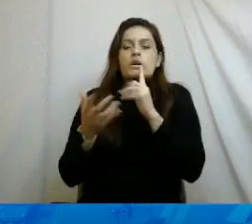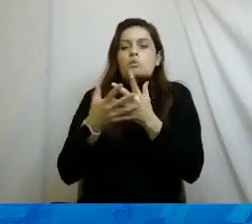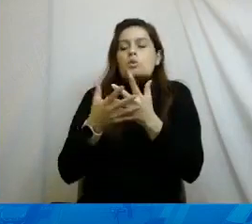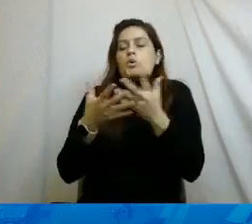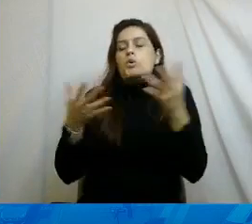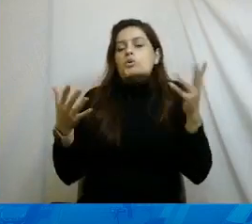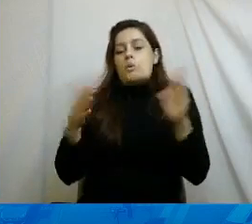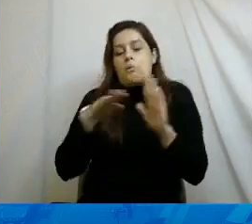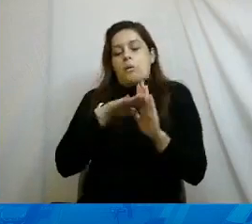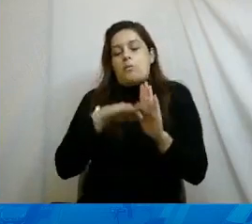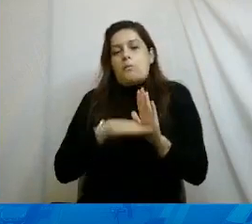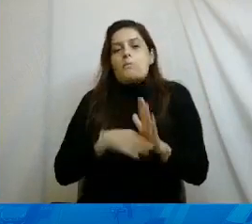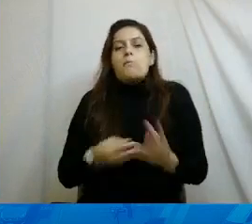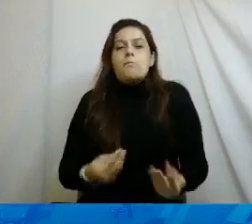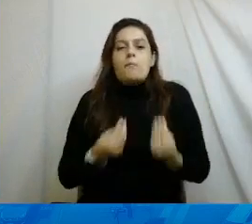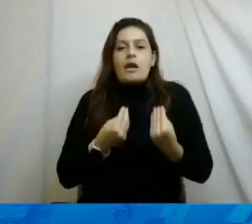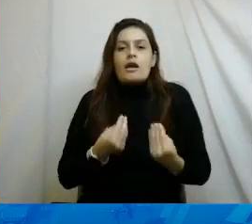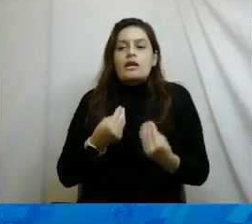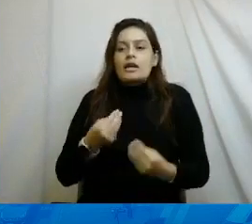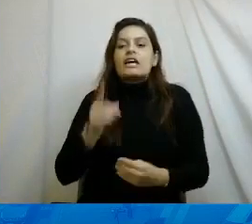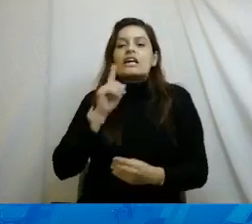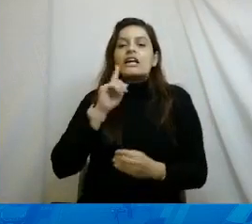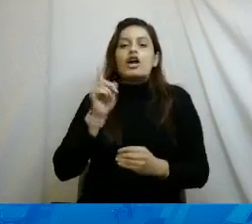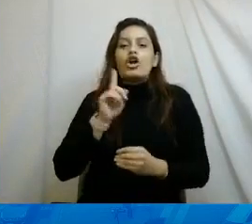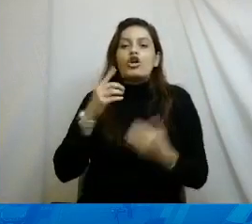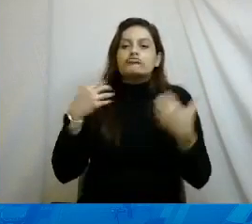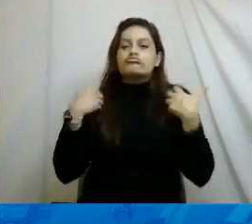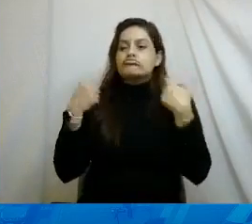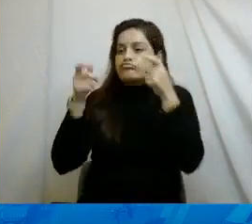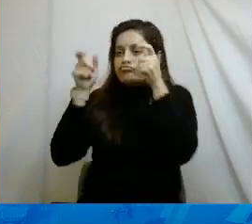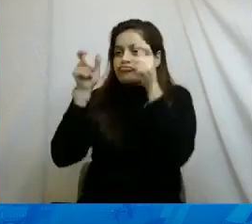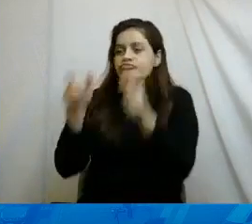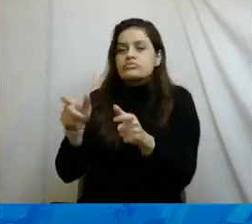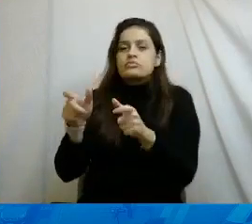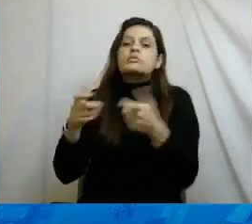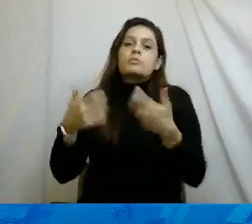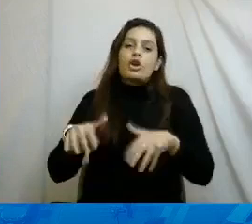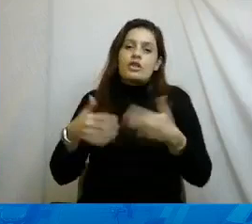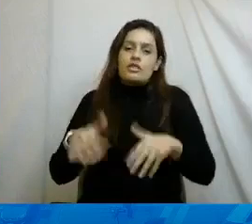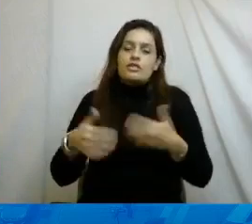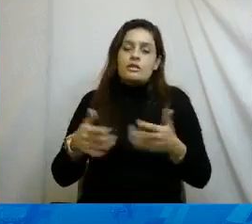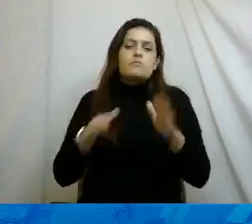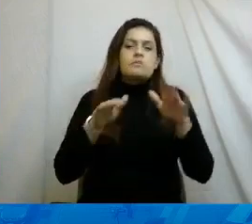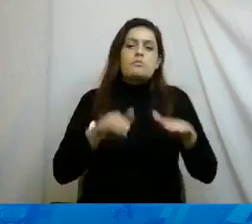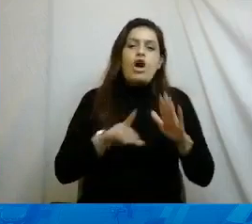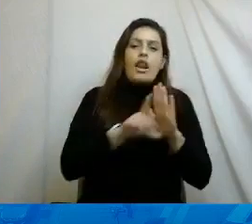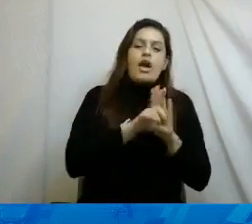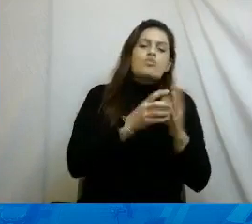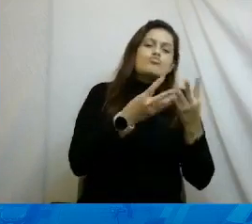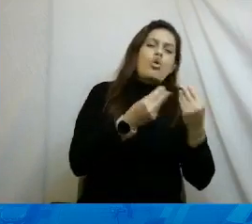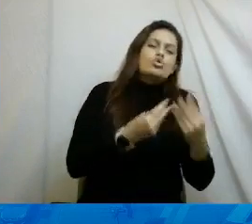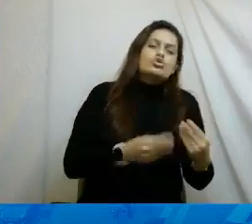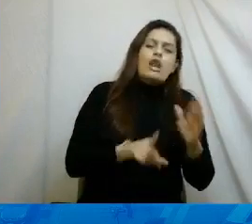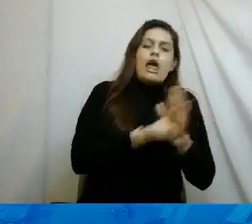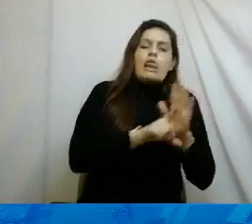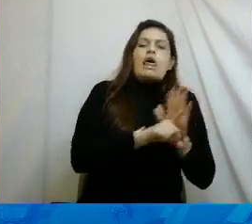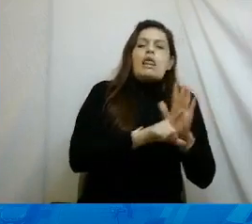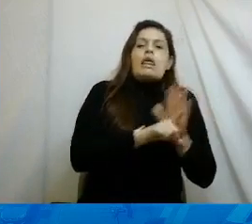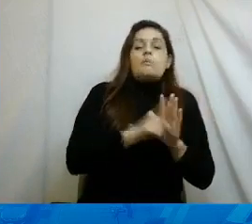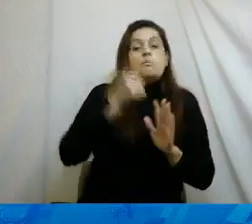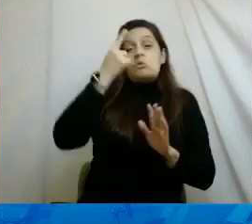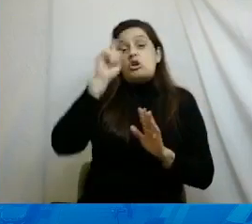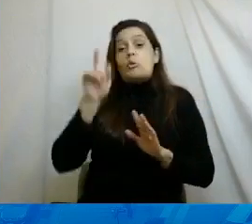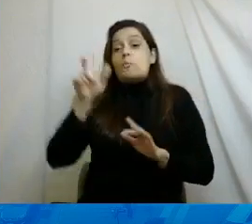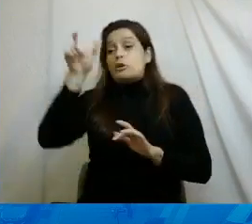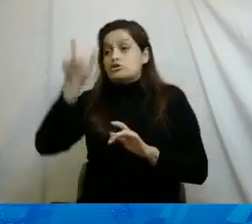leyes. Nos llenamos de leyes, pero al final no se hace una fiscalización. Y esto pasa también con la ordenanza. Si podemos agrupar la ordenanza, si